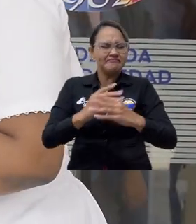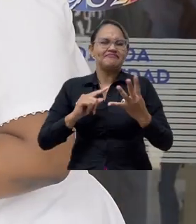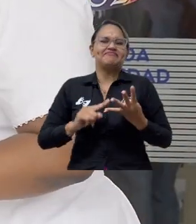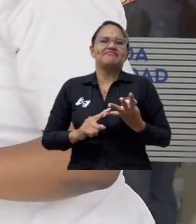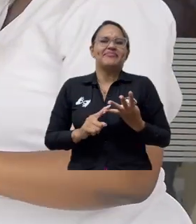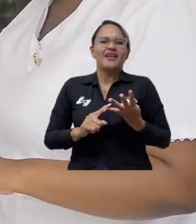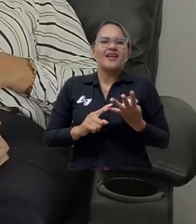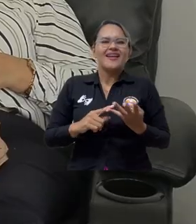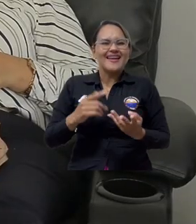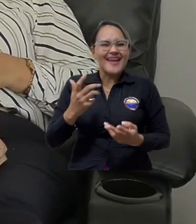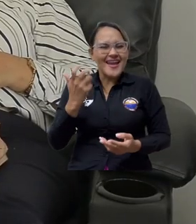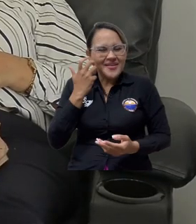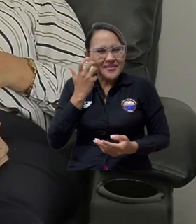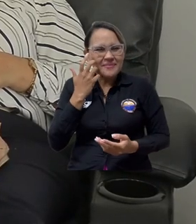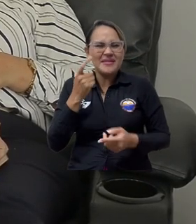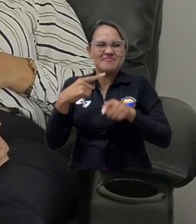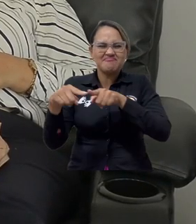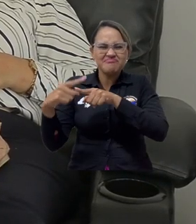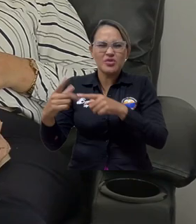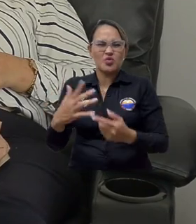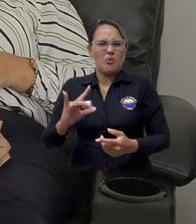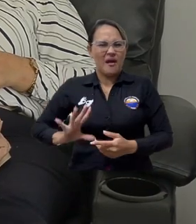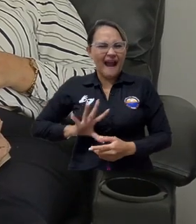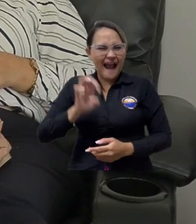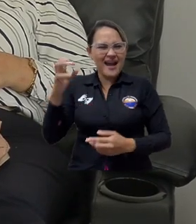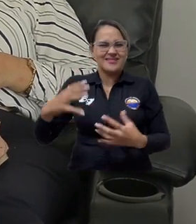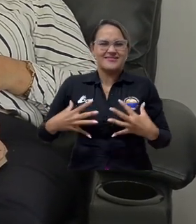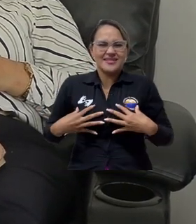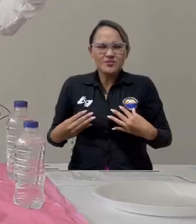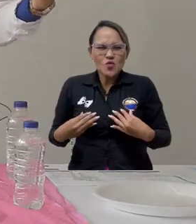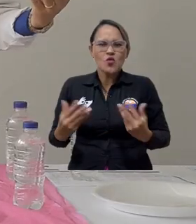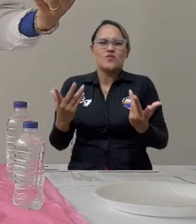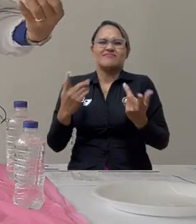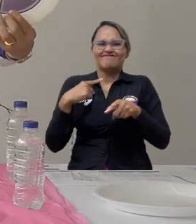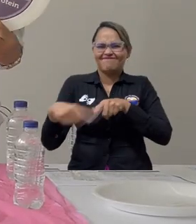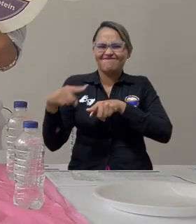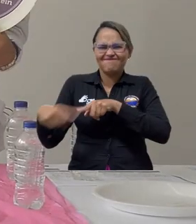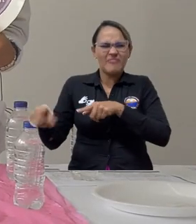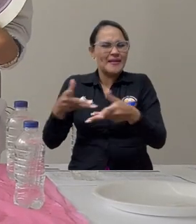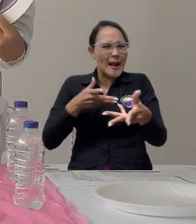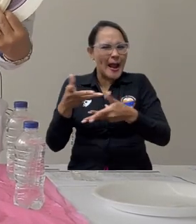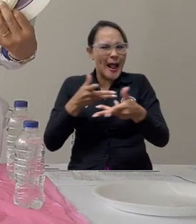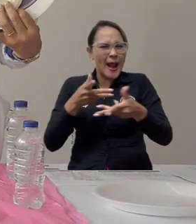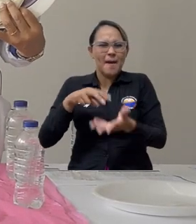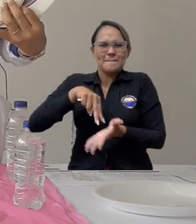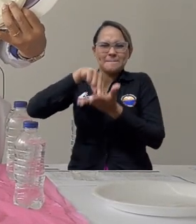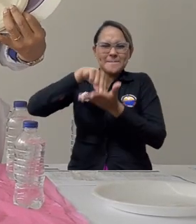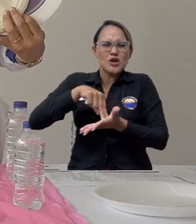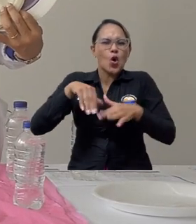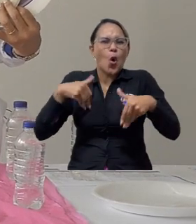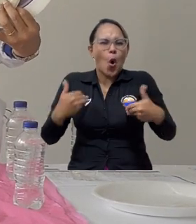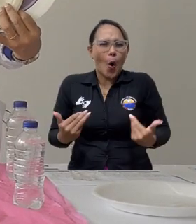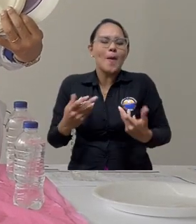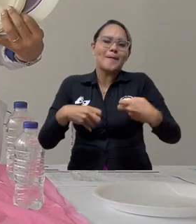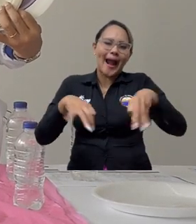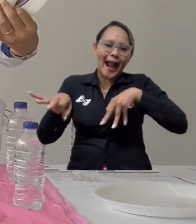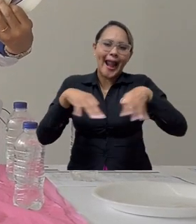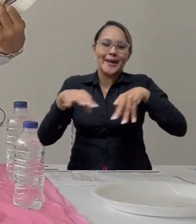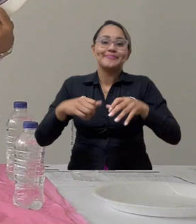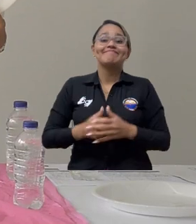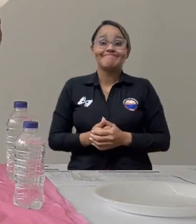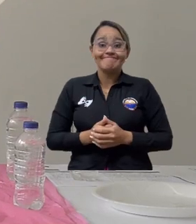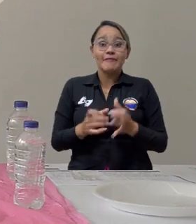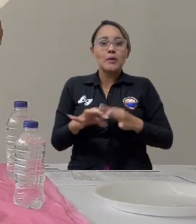enfermería, cáncer de mama y toma de presión arterial y peso corporal. Estamos promoviendo los hábitos saludables